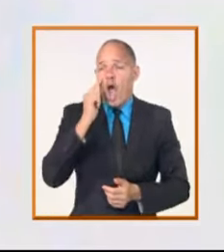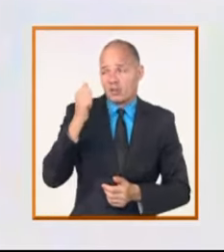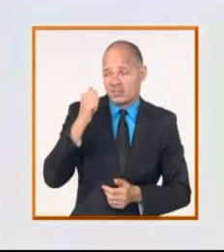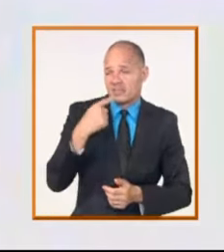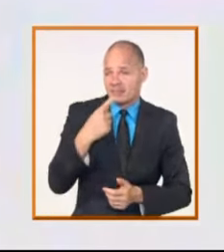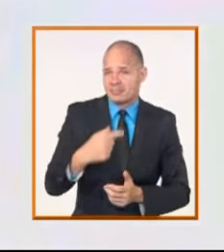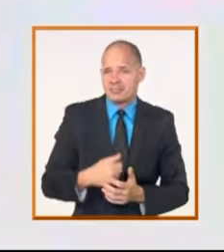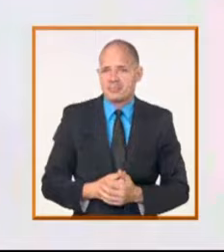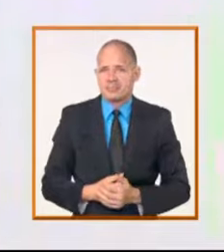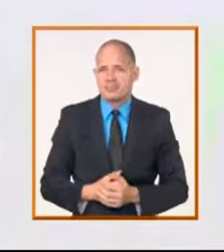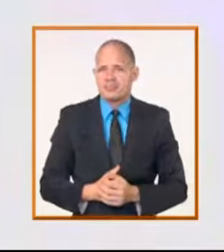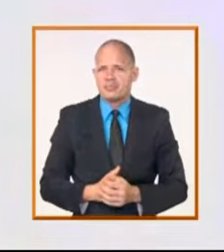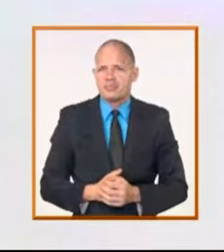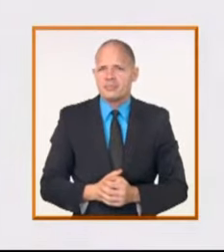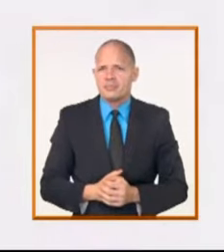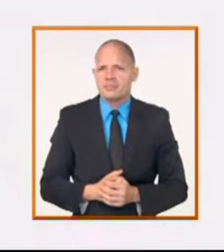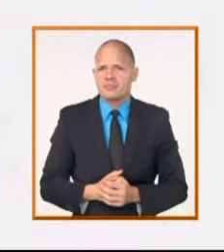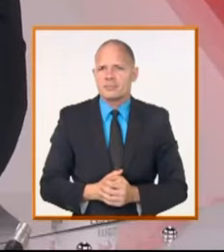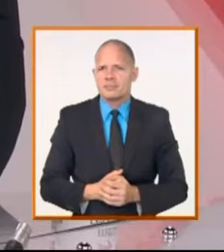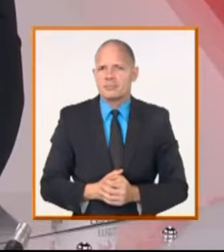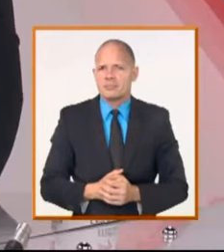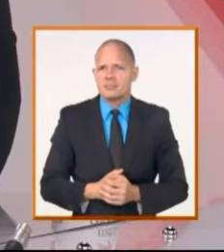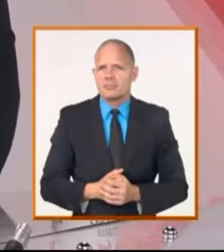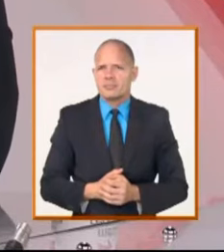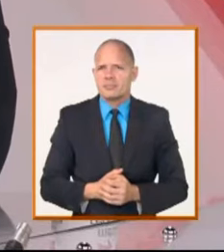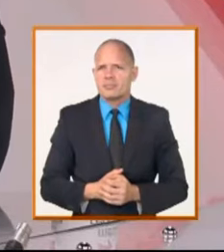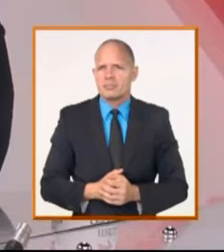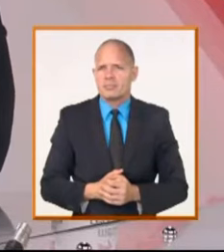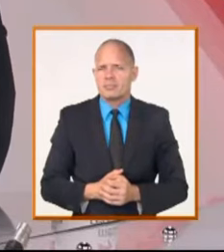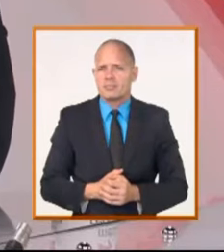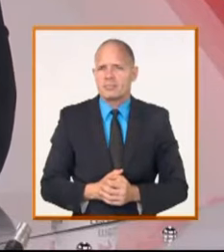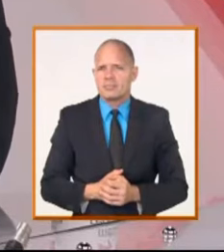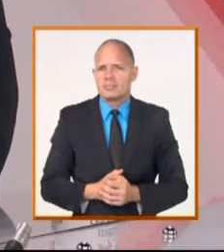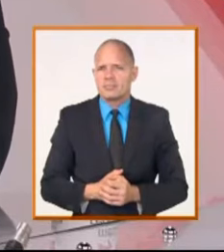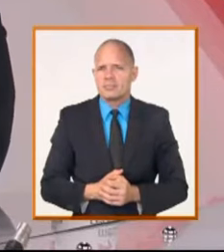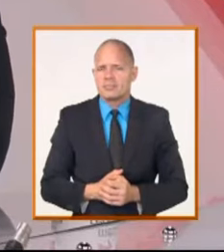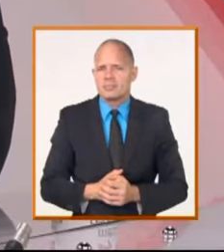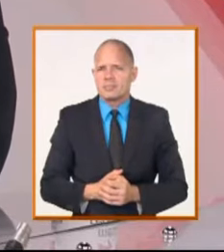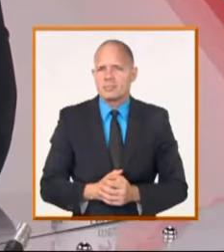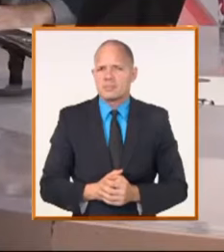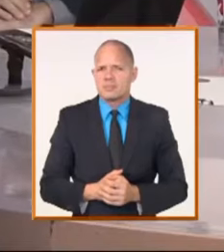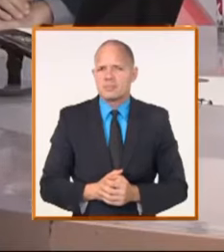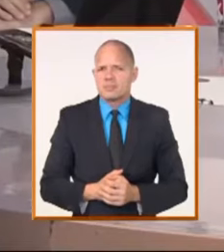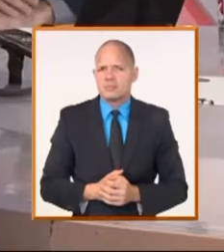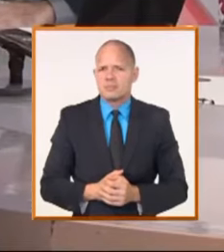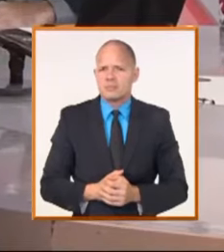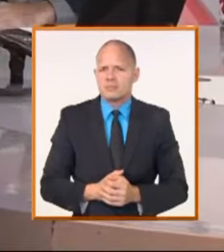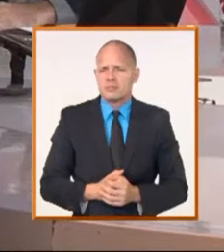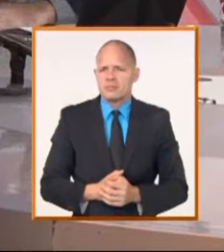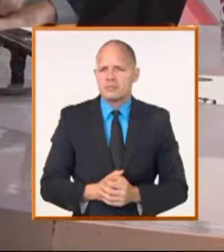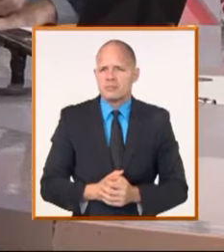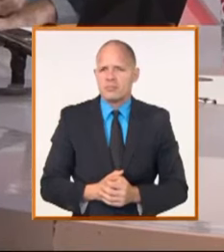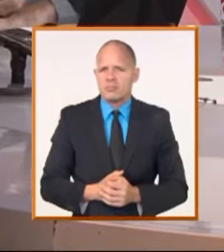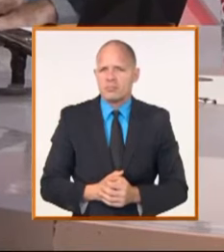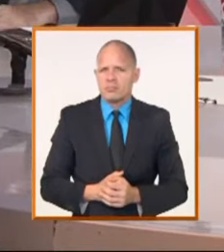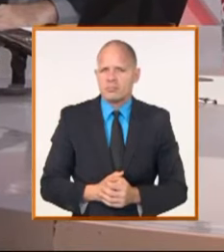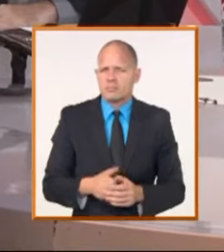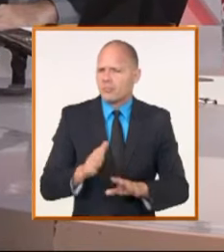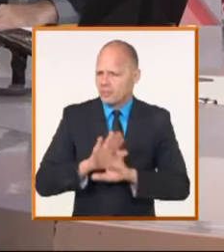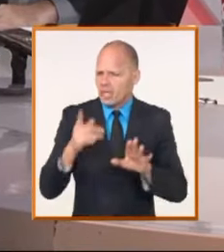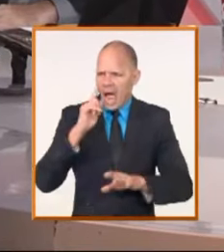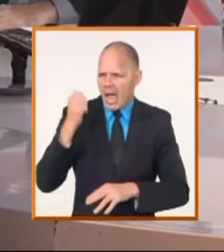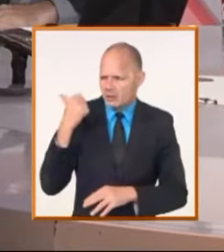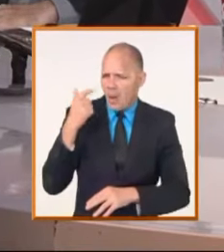Senator Baldwin. I will follow up on that, Senator. Estas declaraciones no son noticias, lo ha dicho en varias ocasiones, pero sí me gustaría saber un